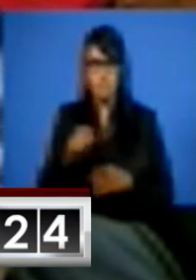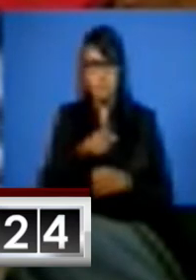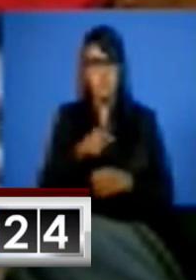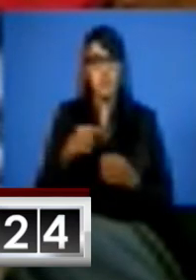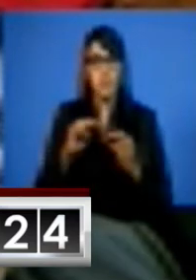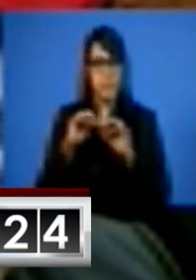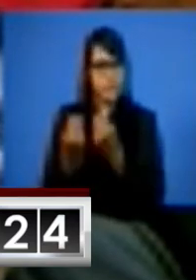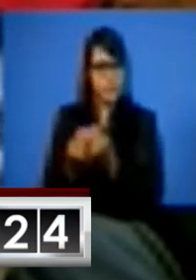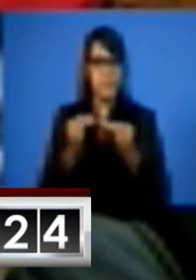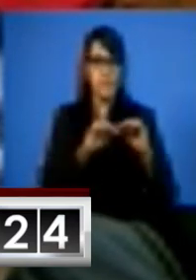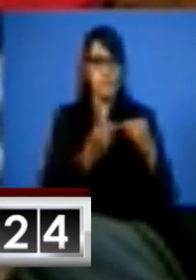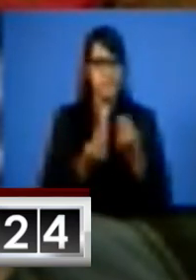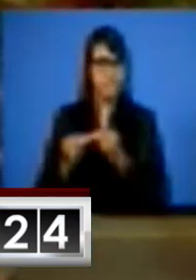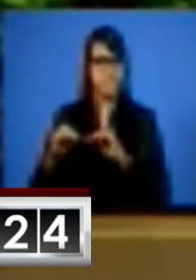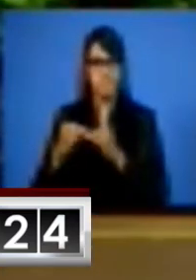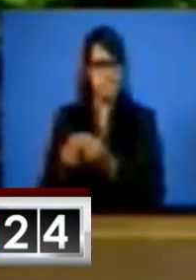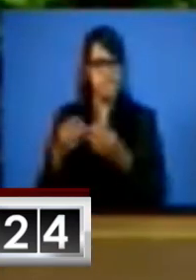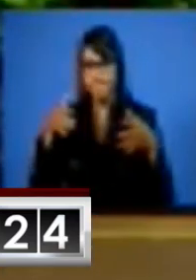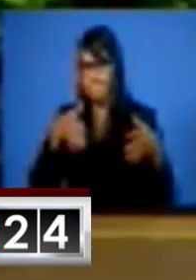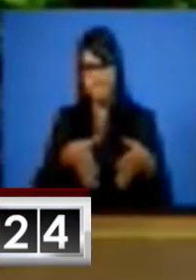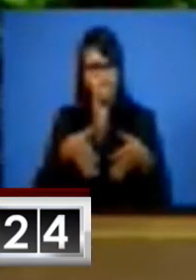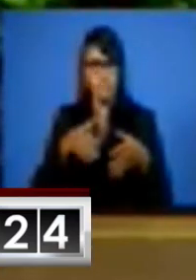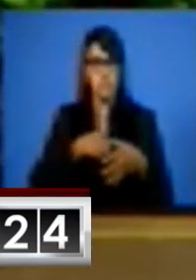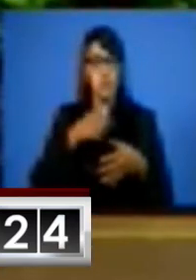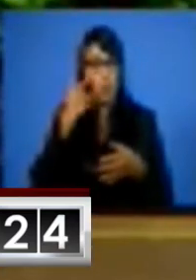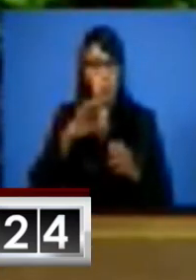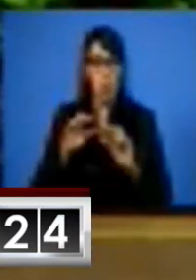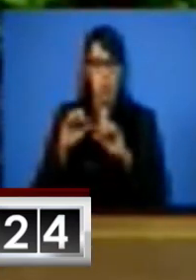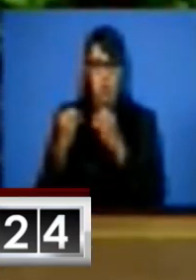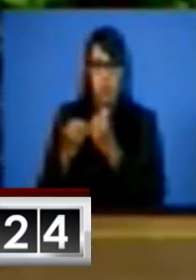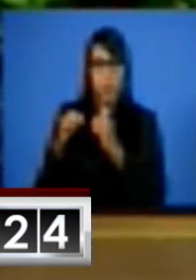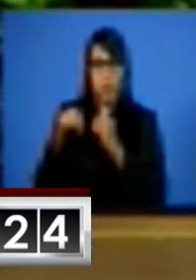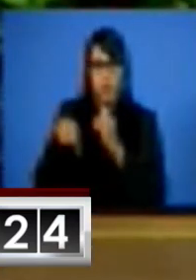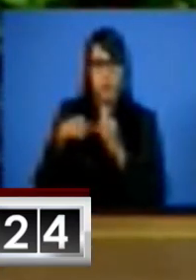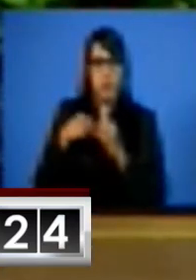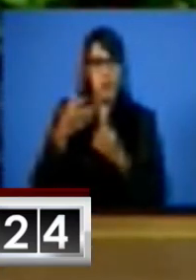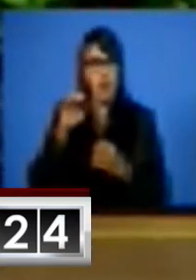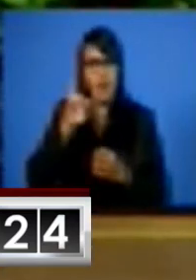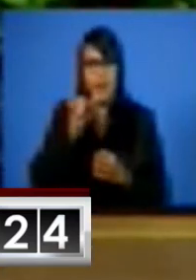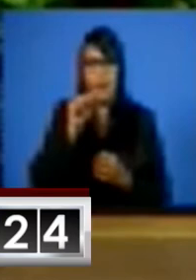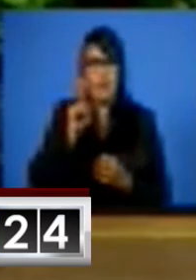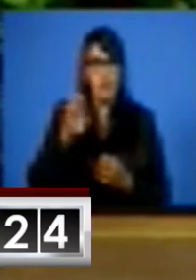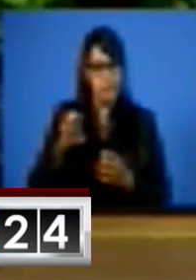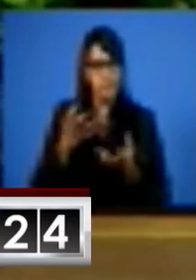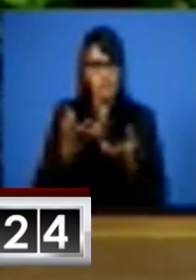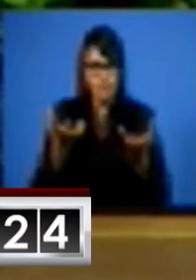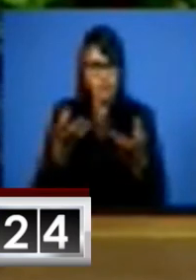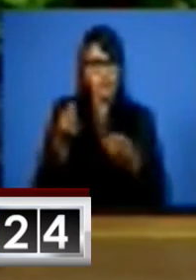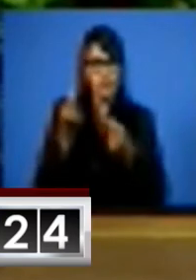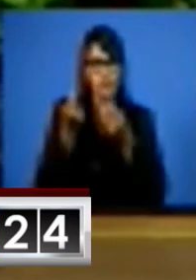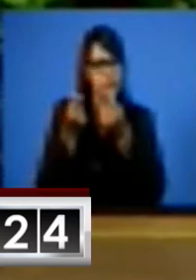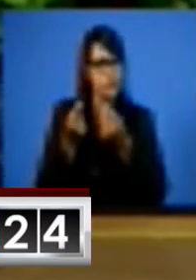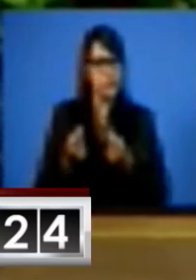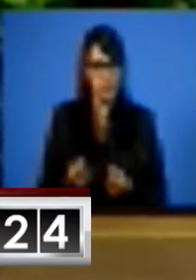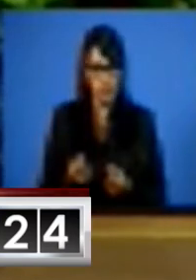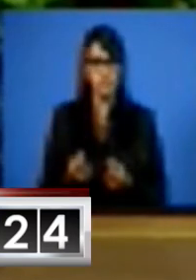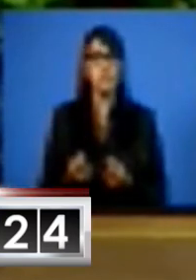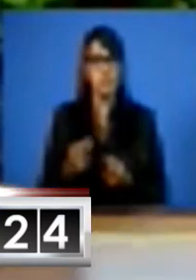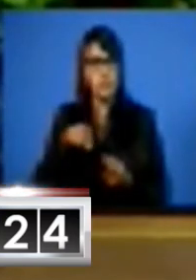las estructuras criminales la 'operación jaque' desmanteló una fuerza fuente de financiamiento